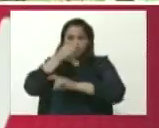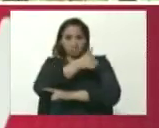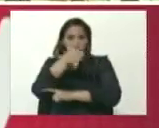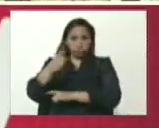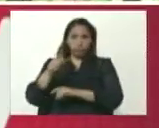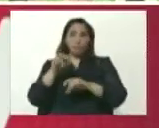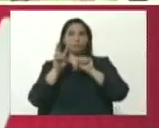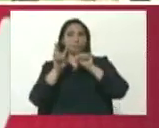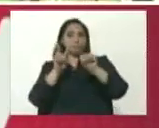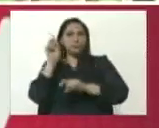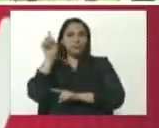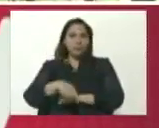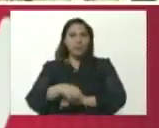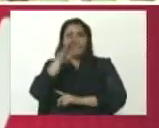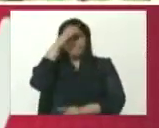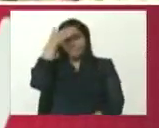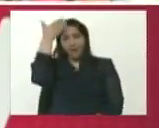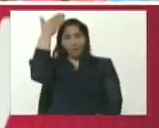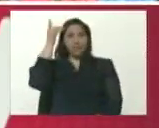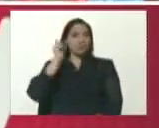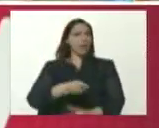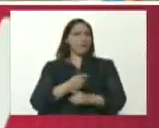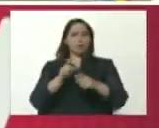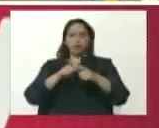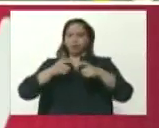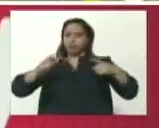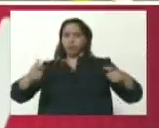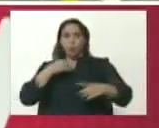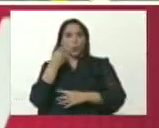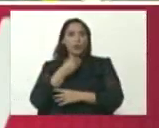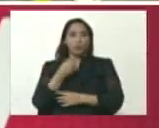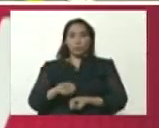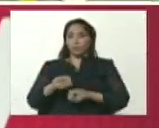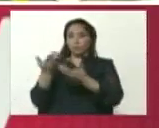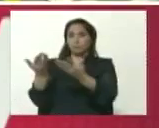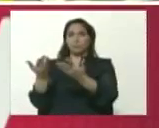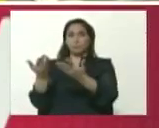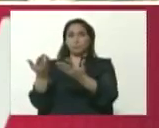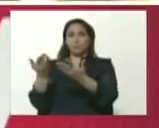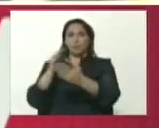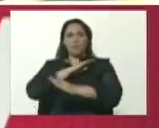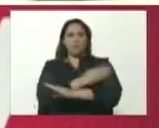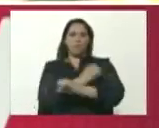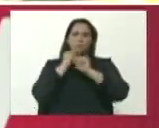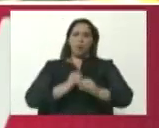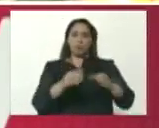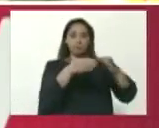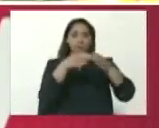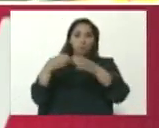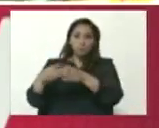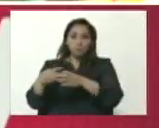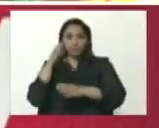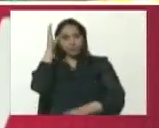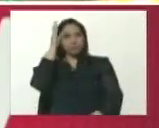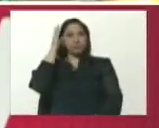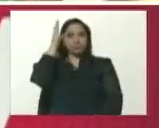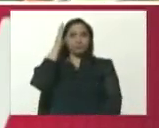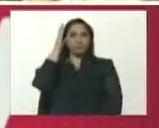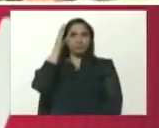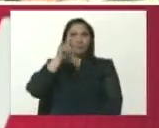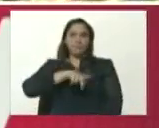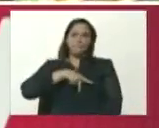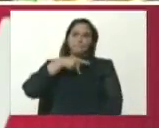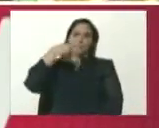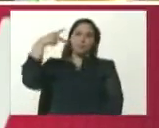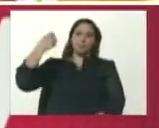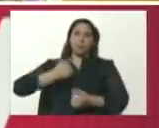movimiento Somos Venezuela, Mervin, tiene que crecerse, compadre. Tienes la juventud tú, la energía, los equipos, el conocimiento, la pasión y el